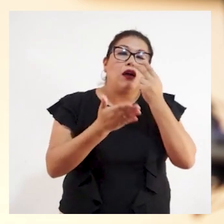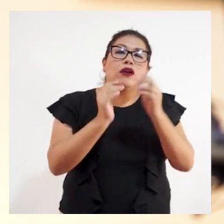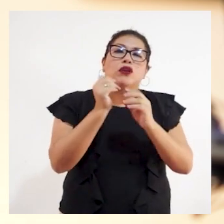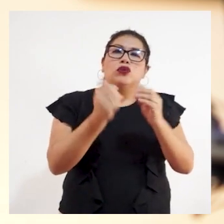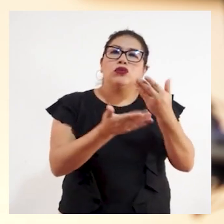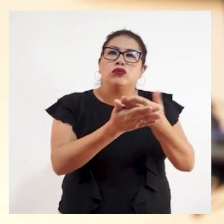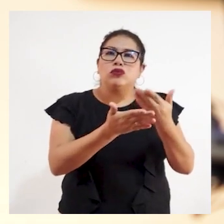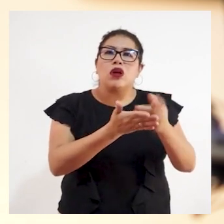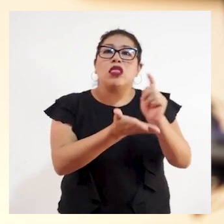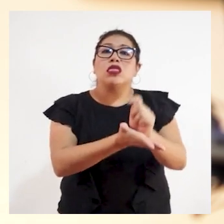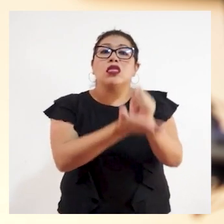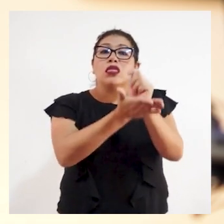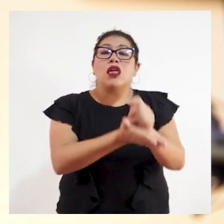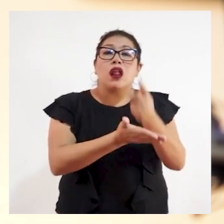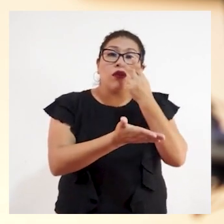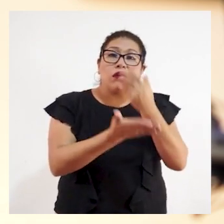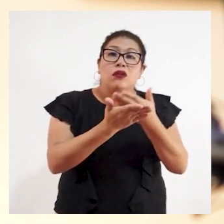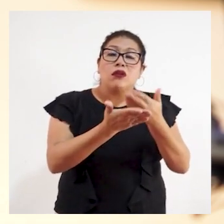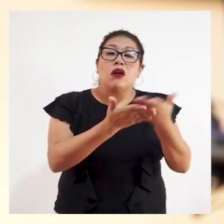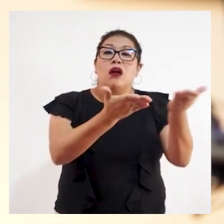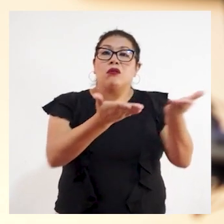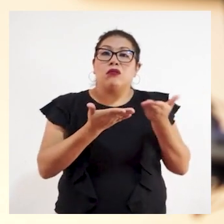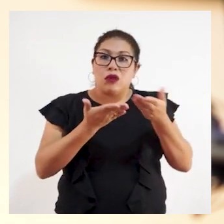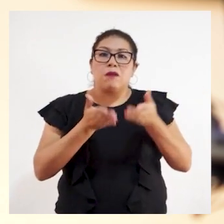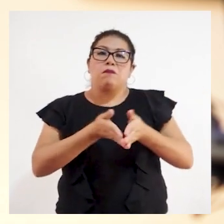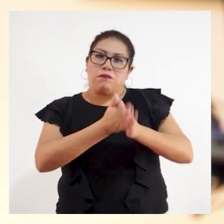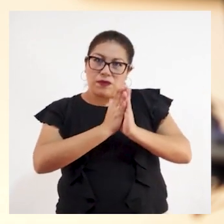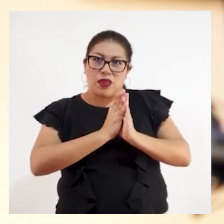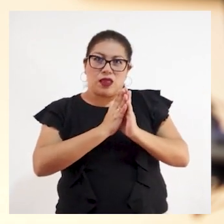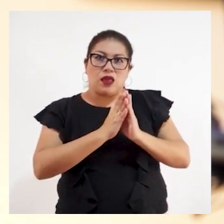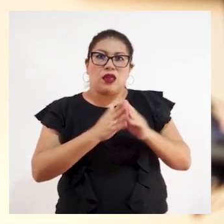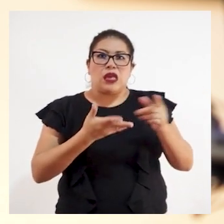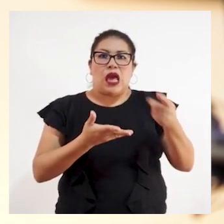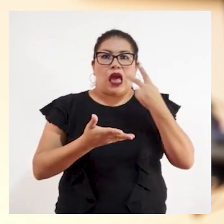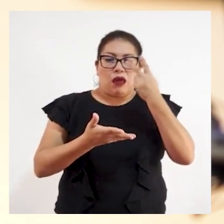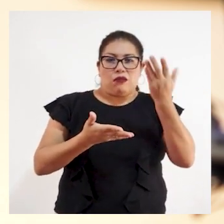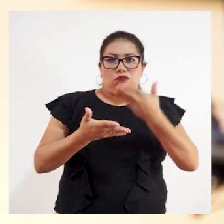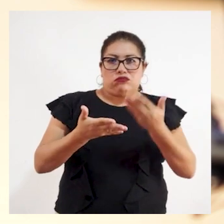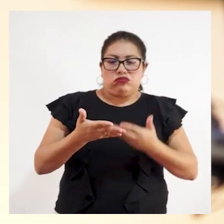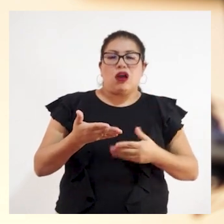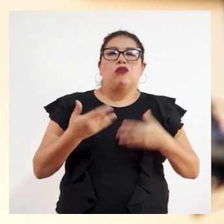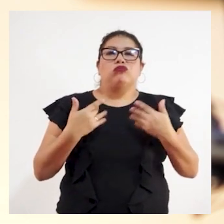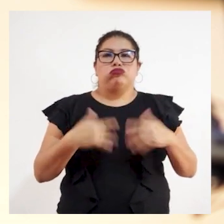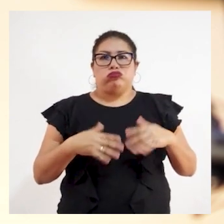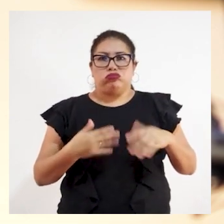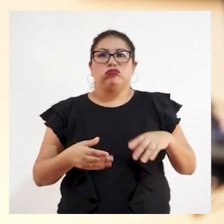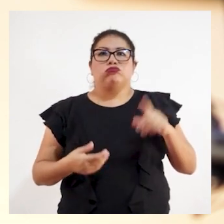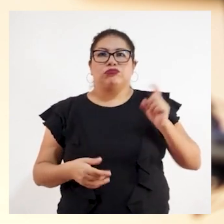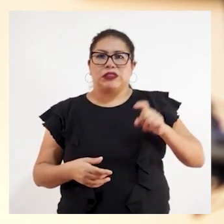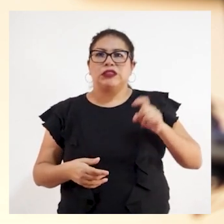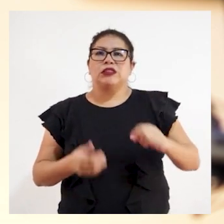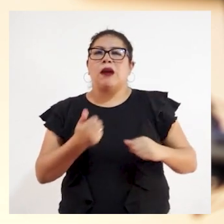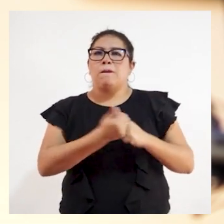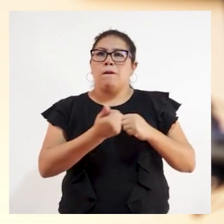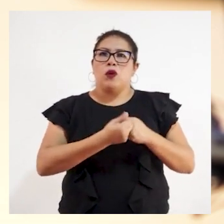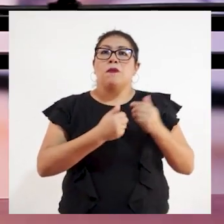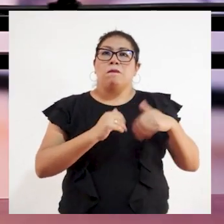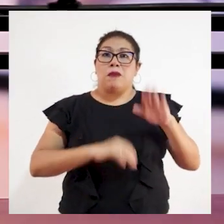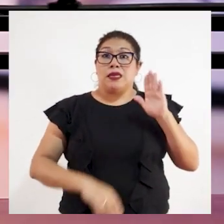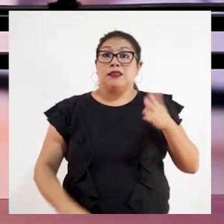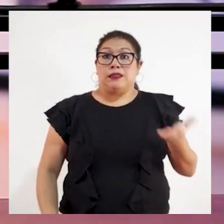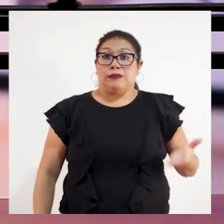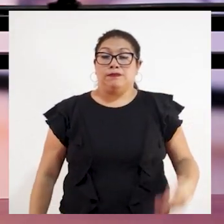que acrediten que este niño, niña o adolescente requiere mucho más atención que un niño quizás en condición